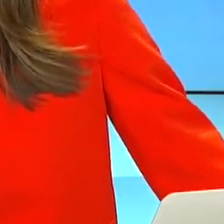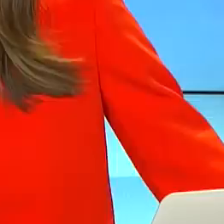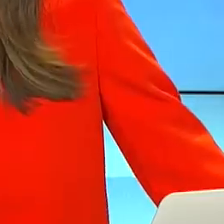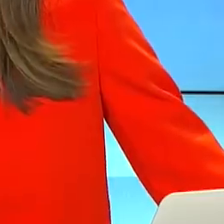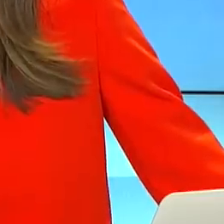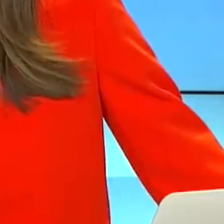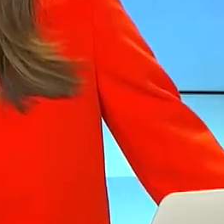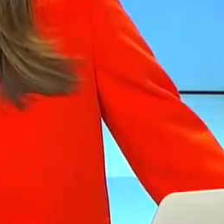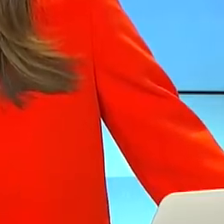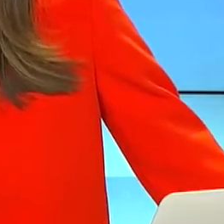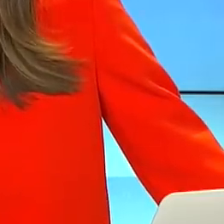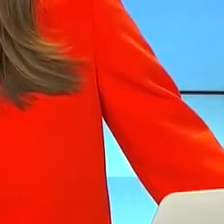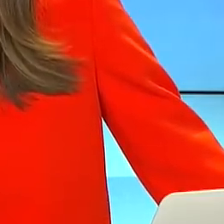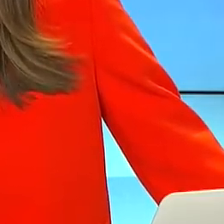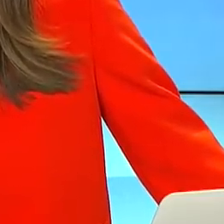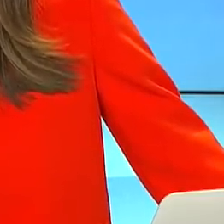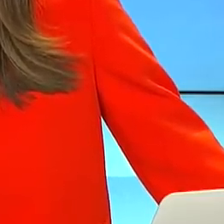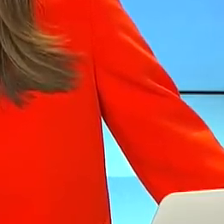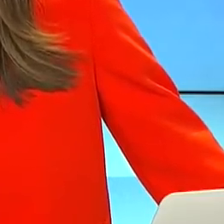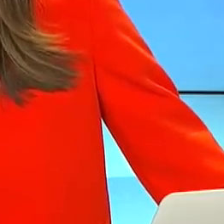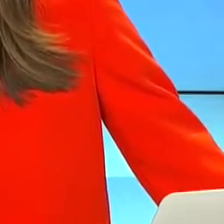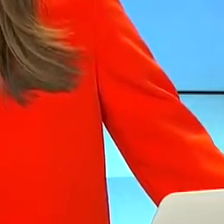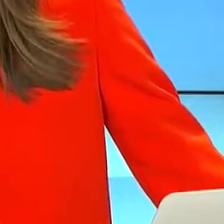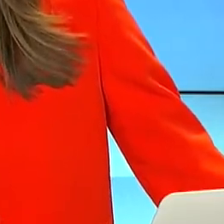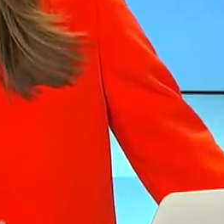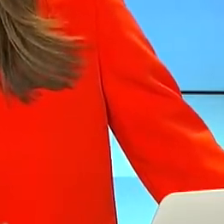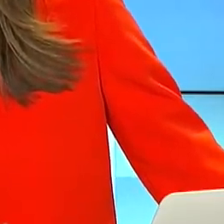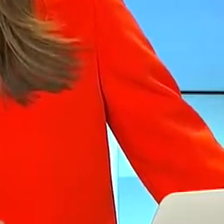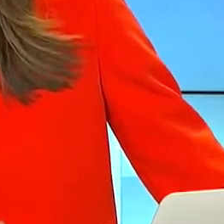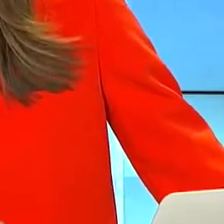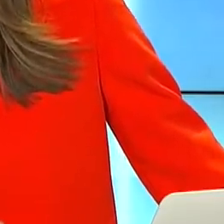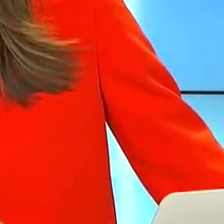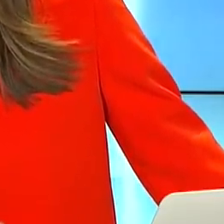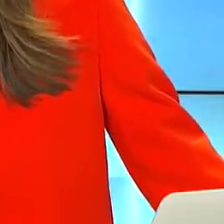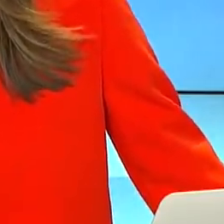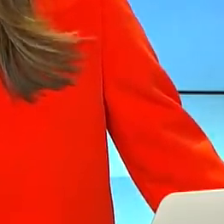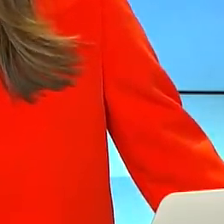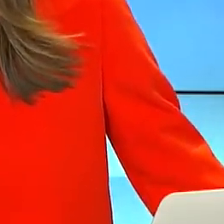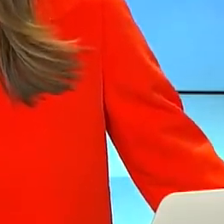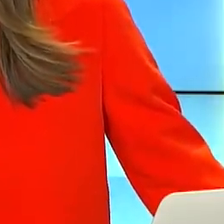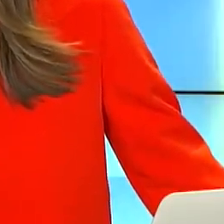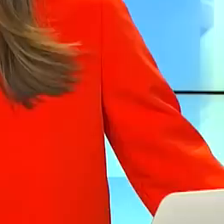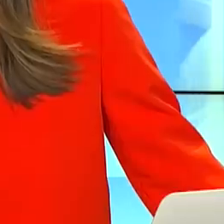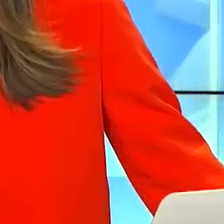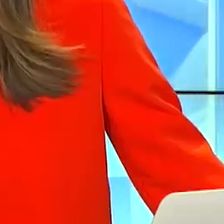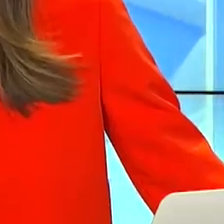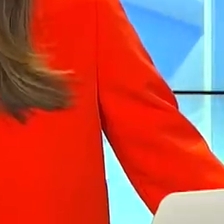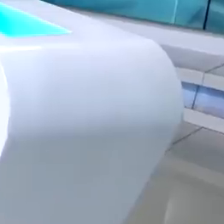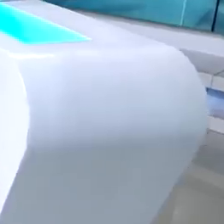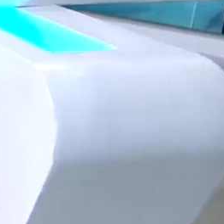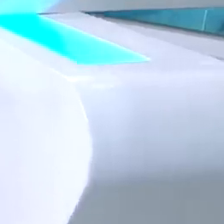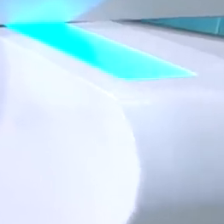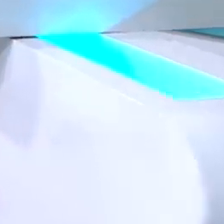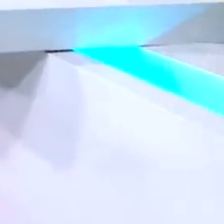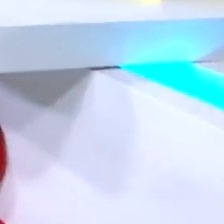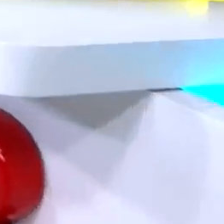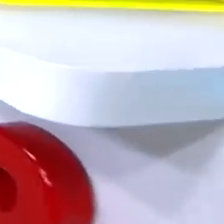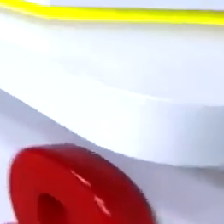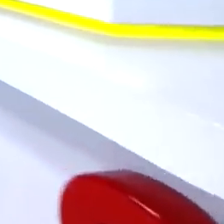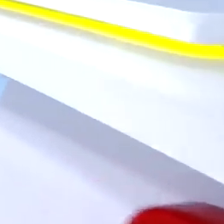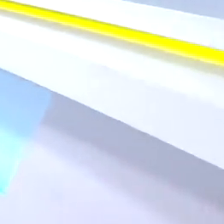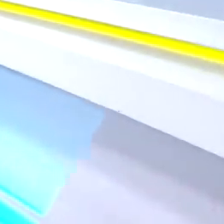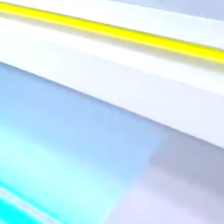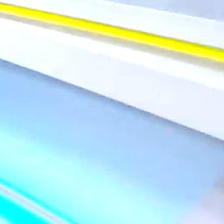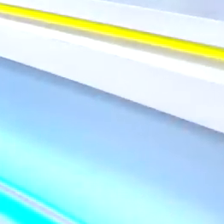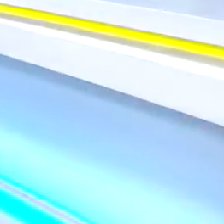rumba clandestina de los asesores y funcionarios de la alcaldía que impusieron el toque de queda y la ley seca en la ciudad. Ana Mercedes Ariza nos tiene esta